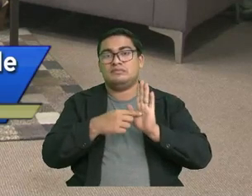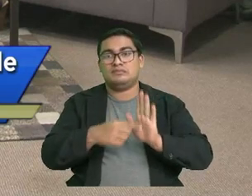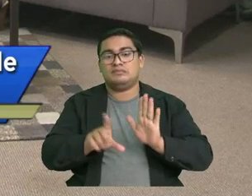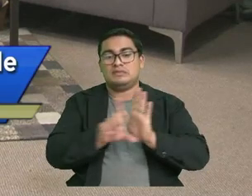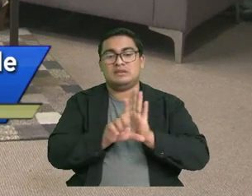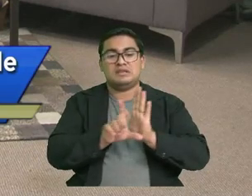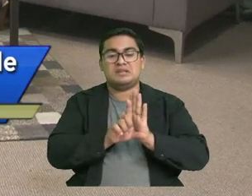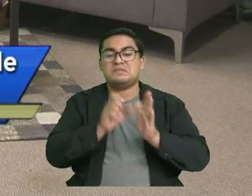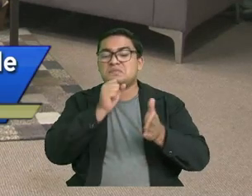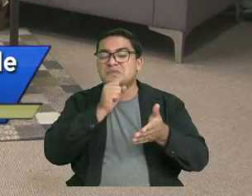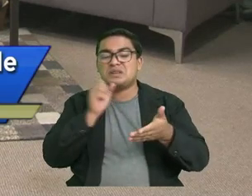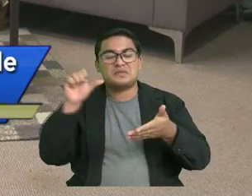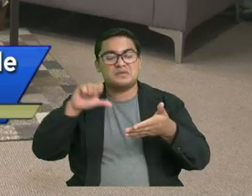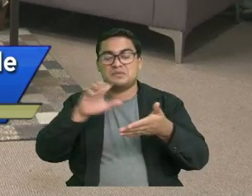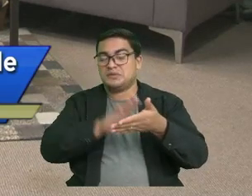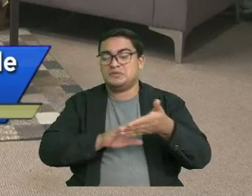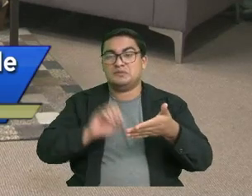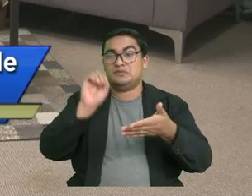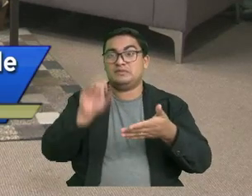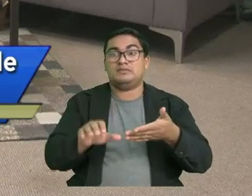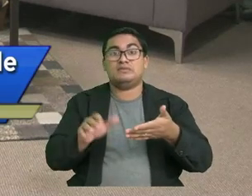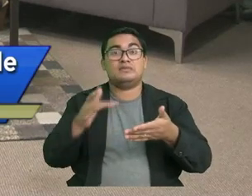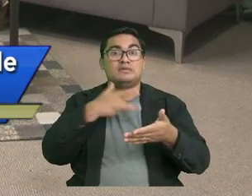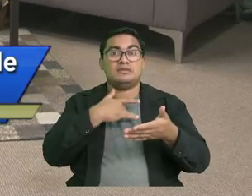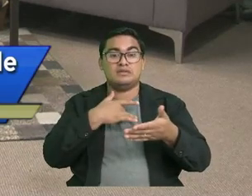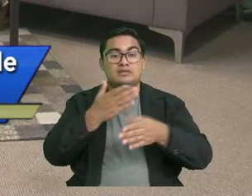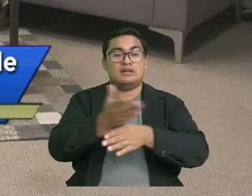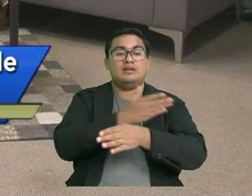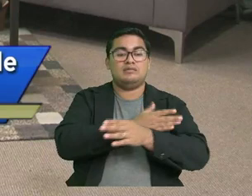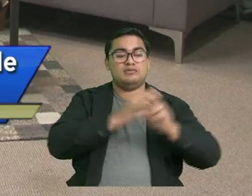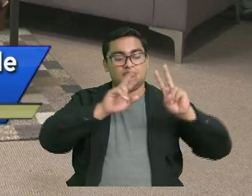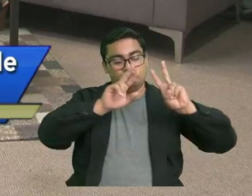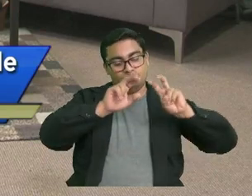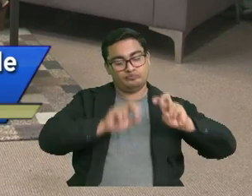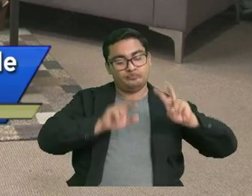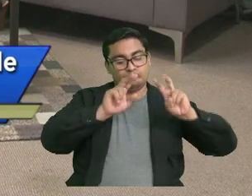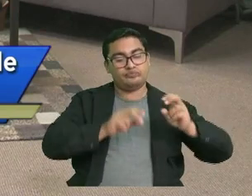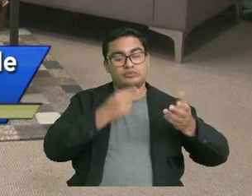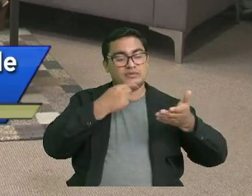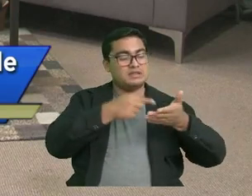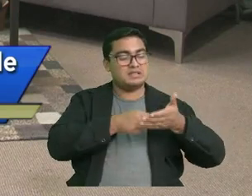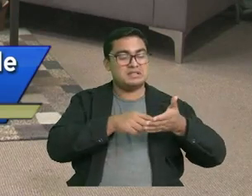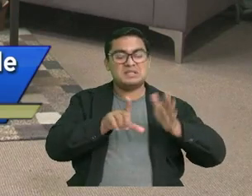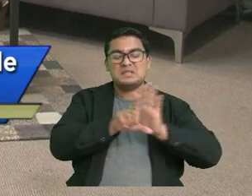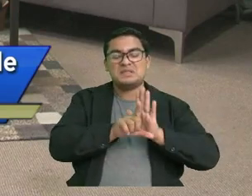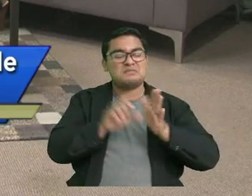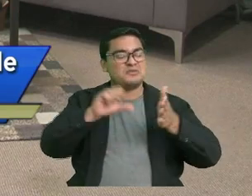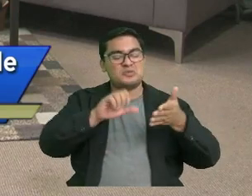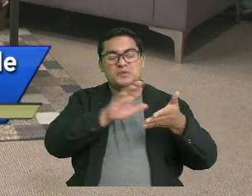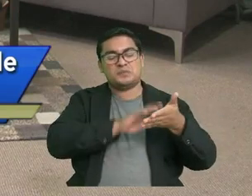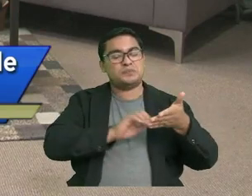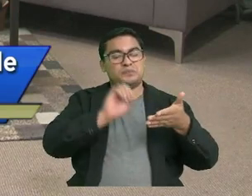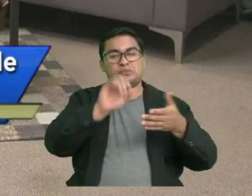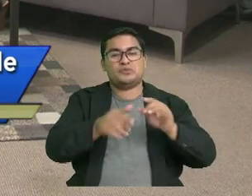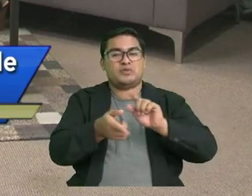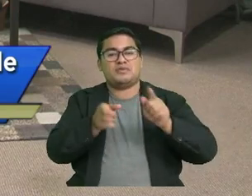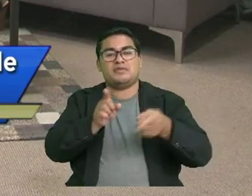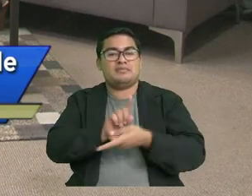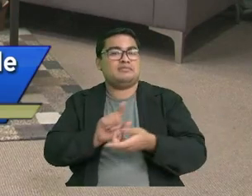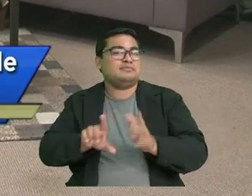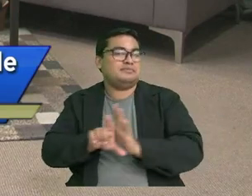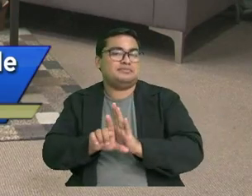tiene vigencia, tiene que haber un análisis, un claro, análisis, un cotejo, claro. Qué ley la derogó, cómo fue, en qué